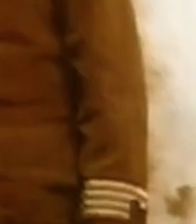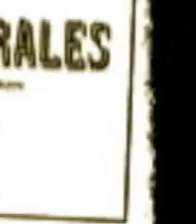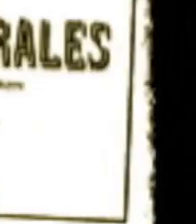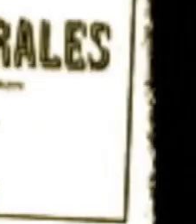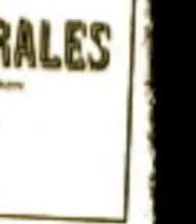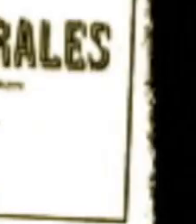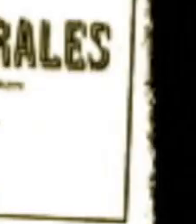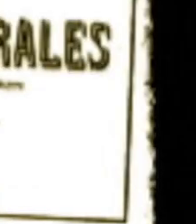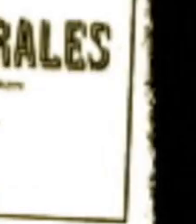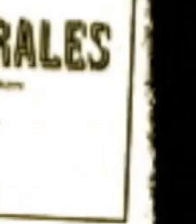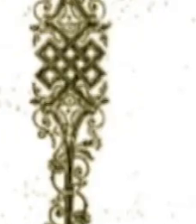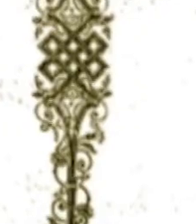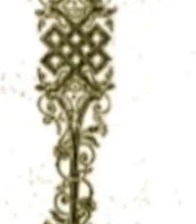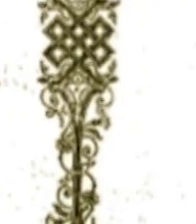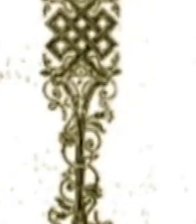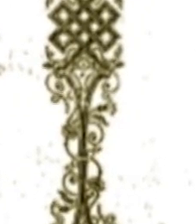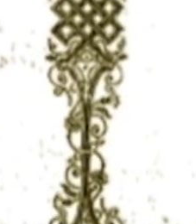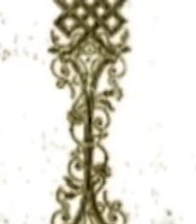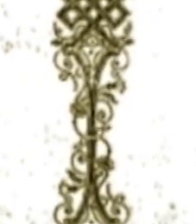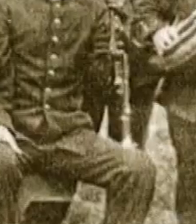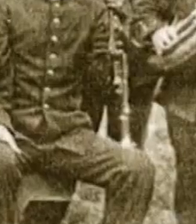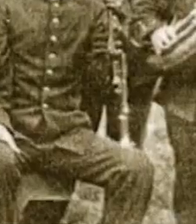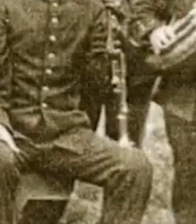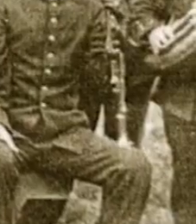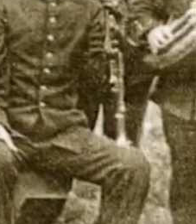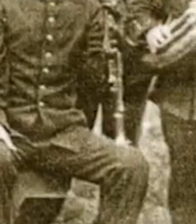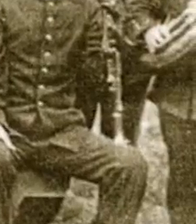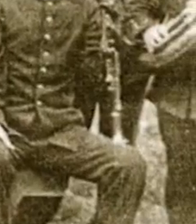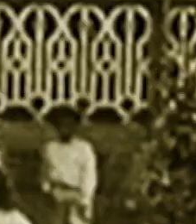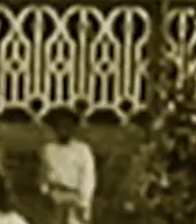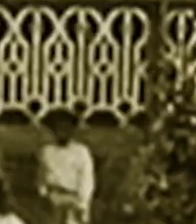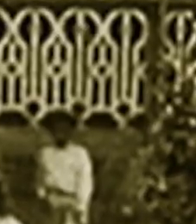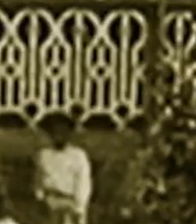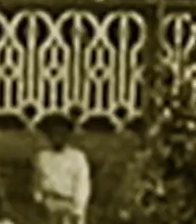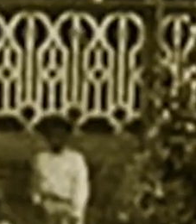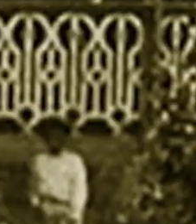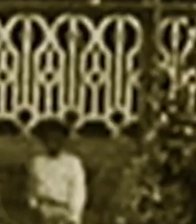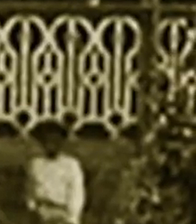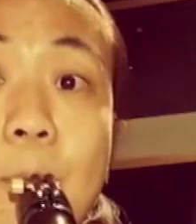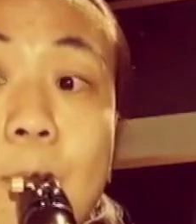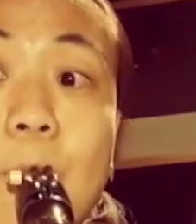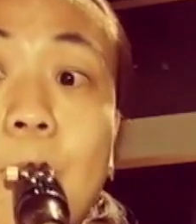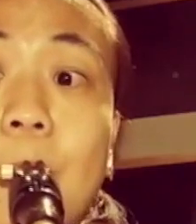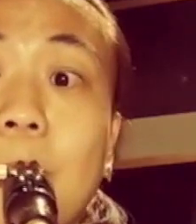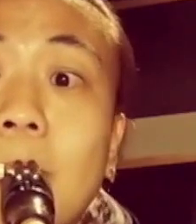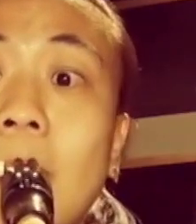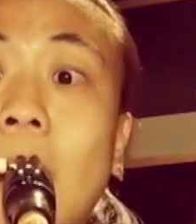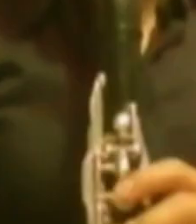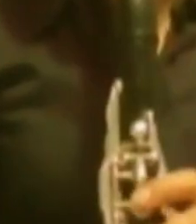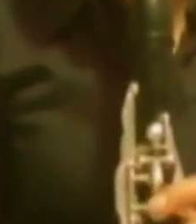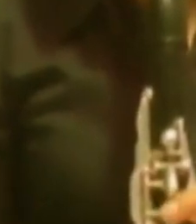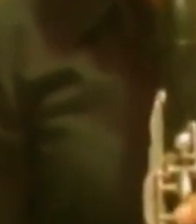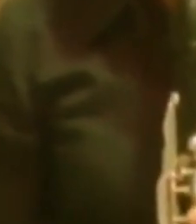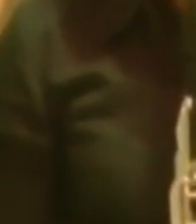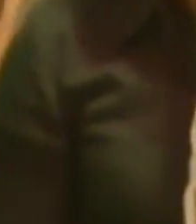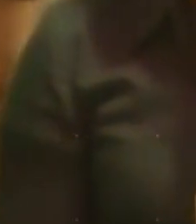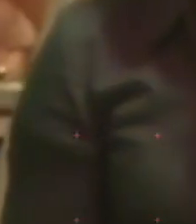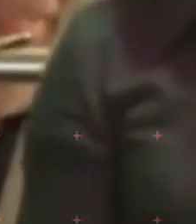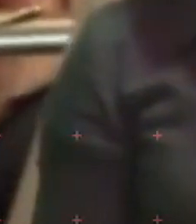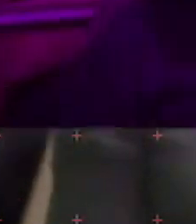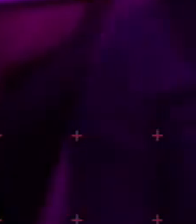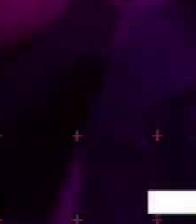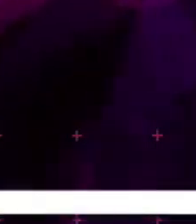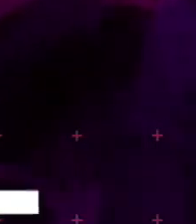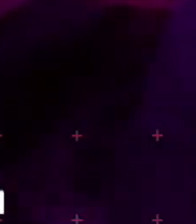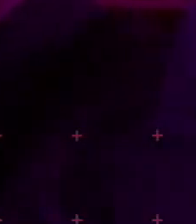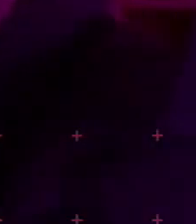Morales, director de la banda en 1864. Este jueves 21 de octubre a las 10 de la noche,